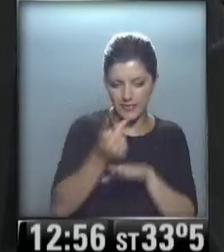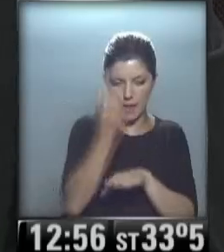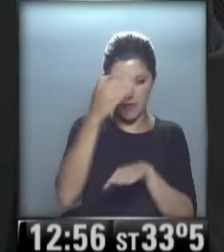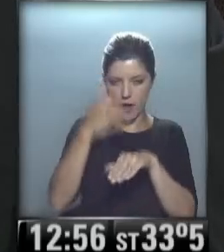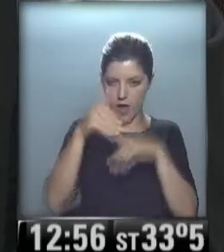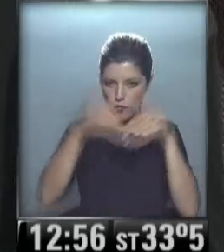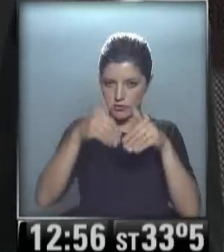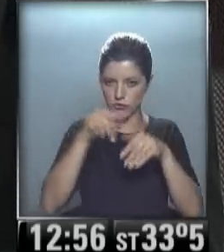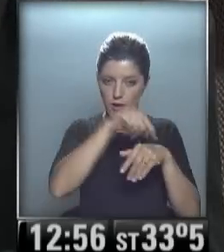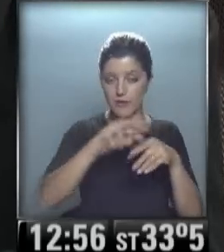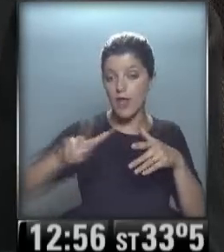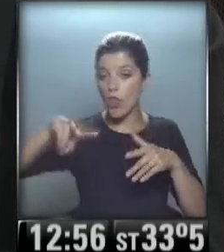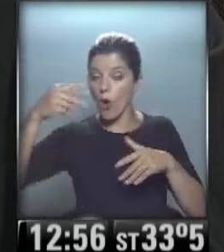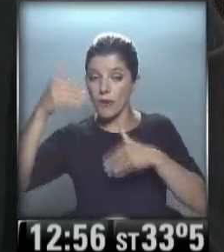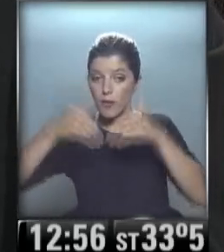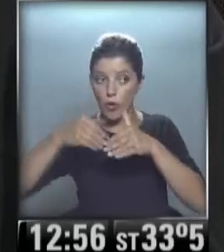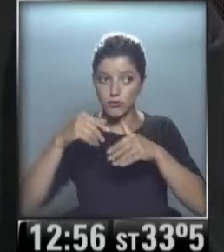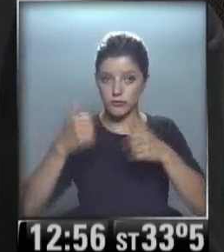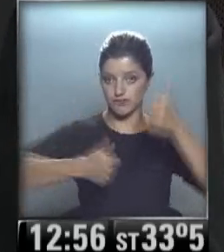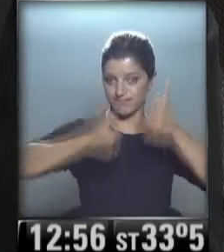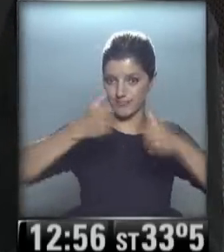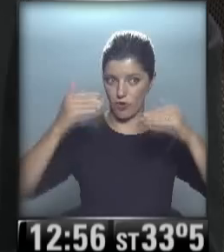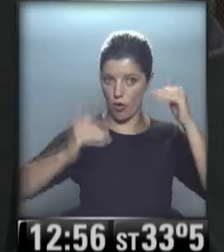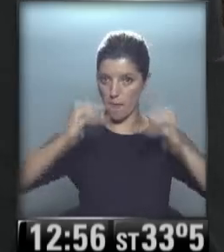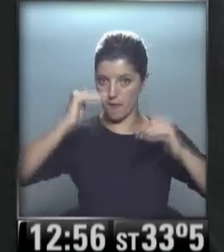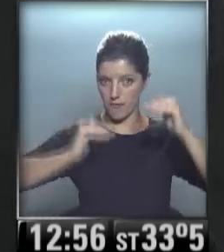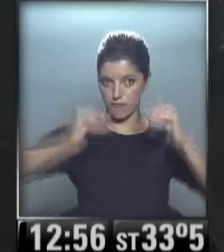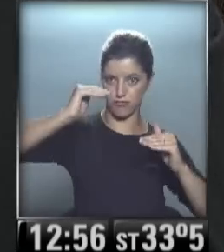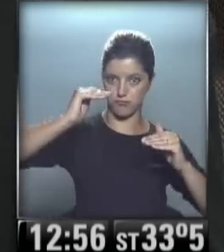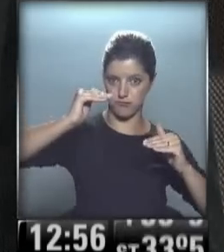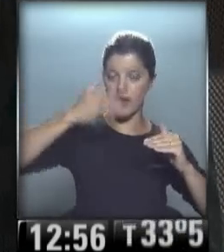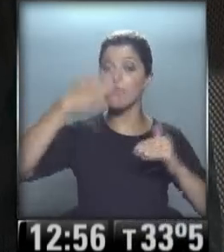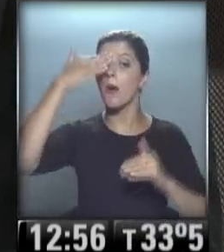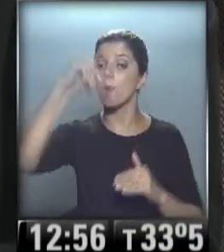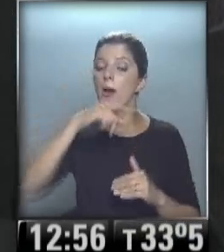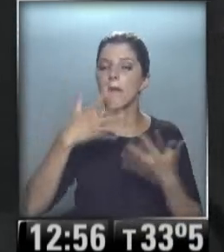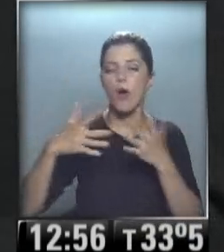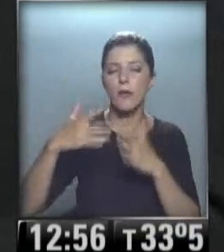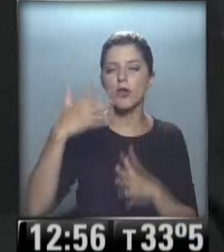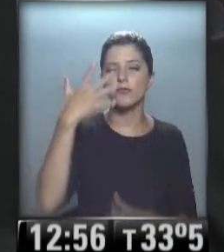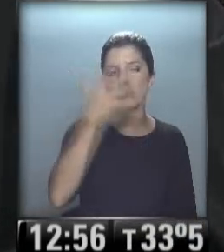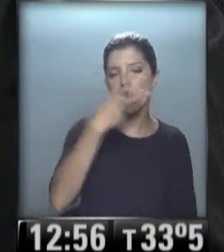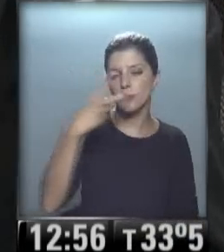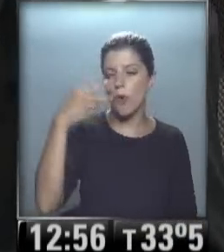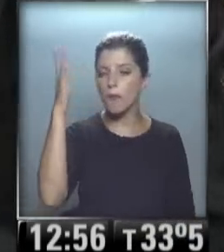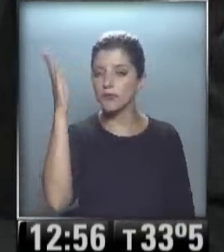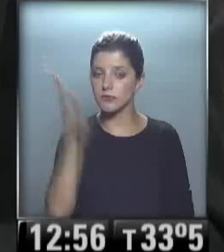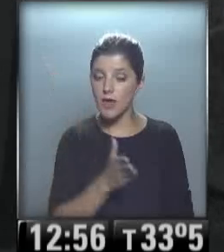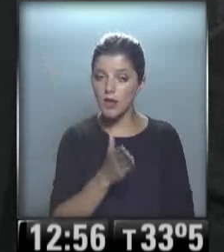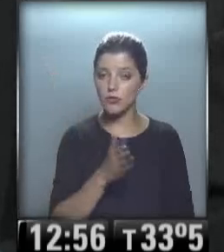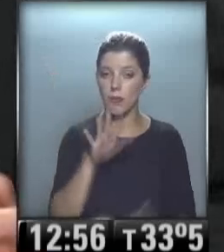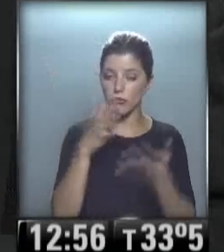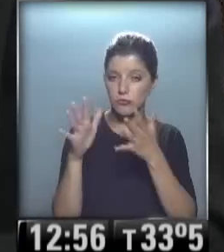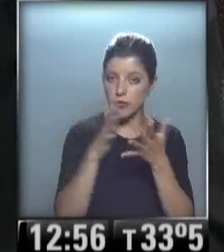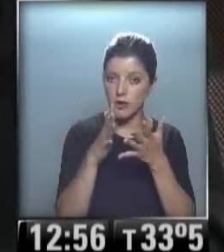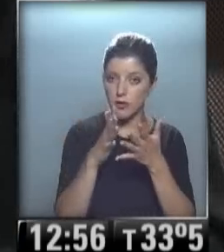evely mate que hubo una participación de aproximadamente 52 5%